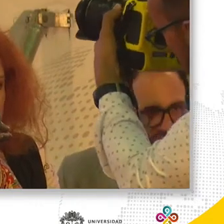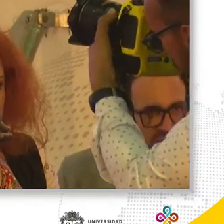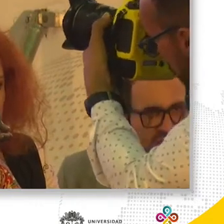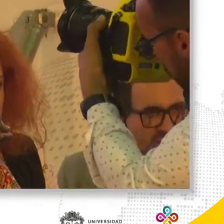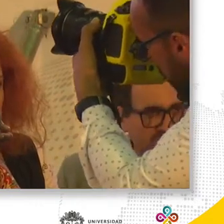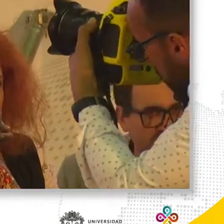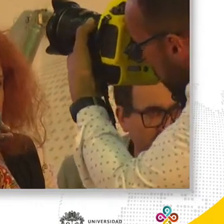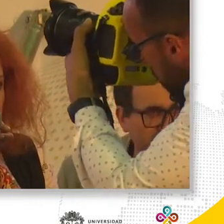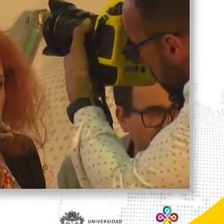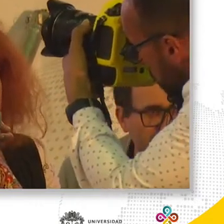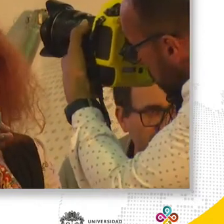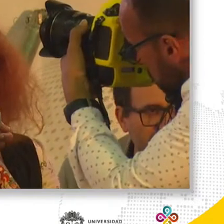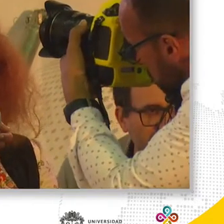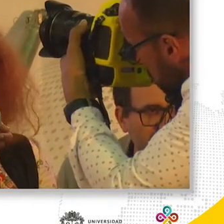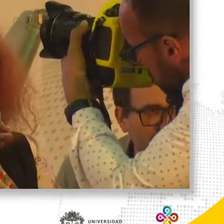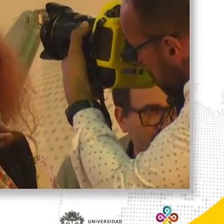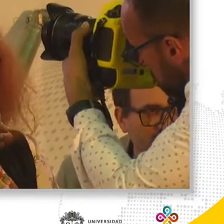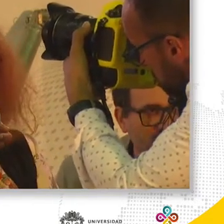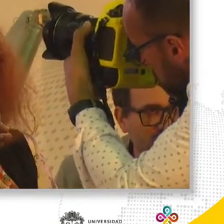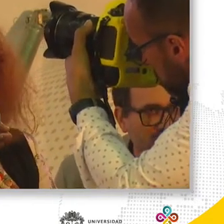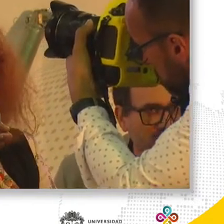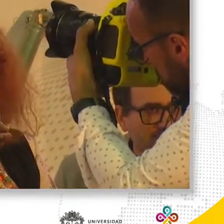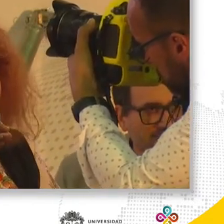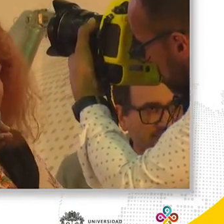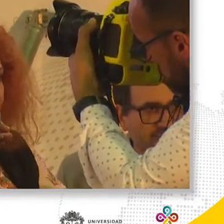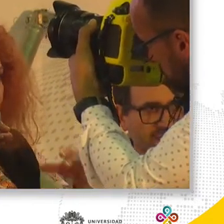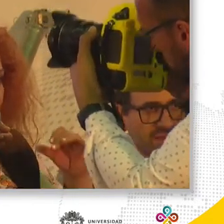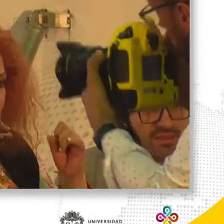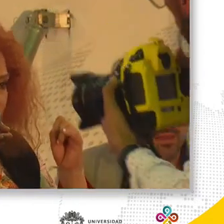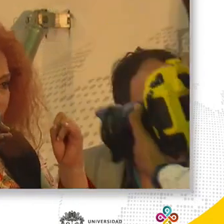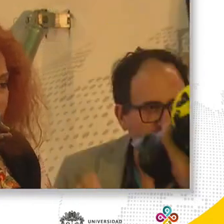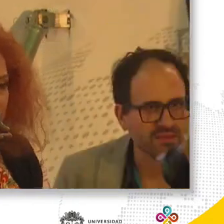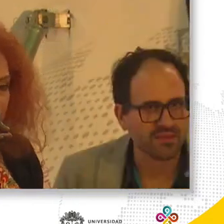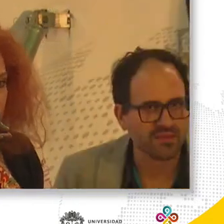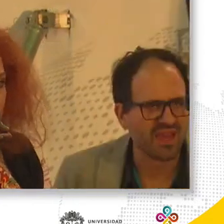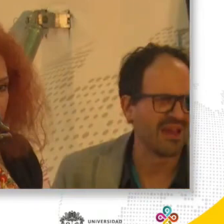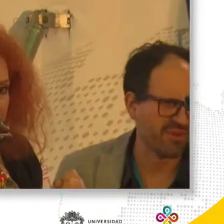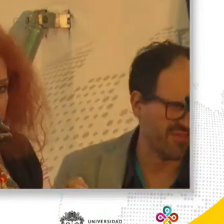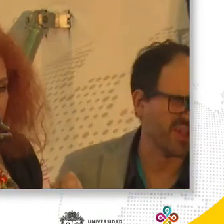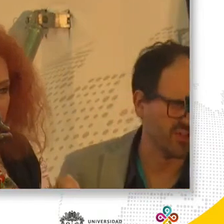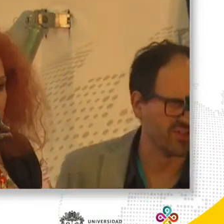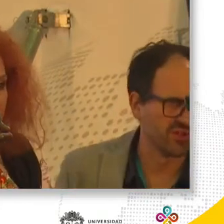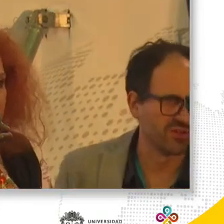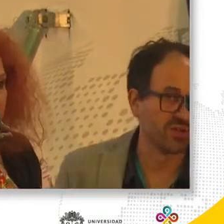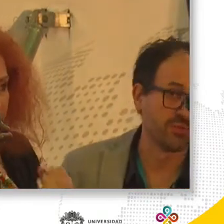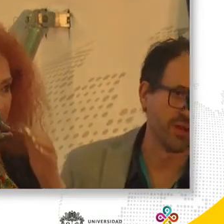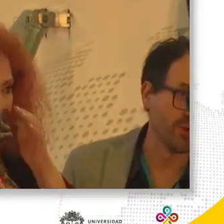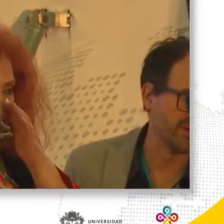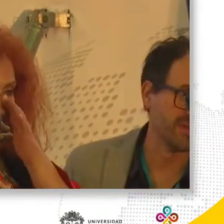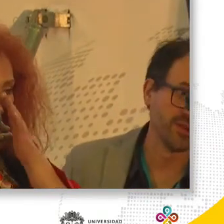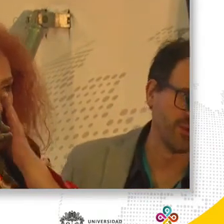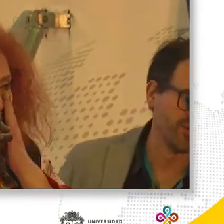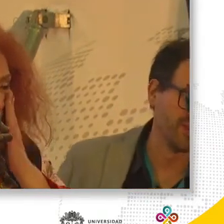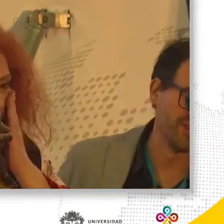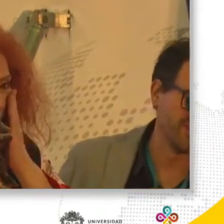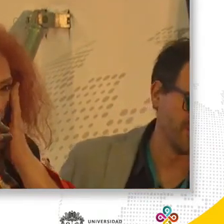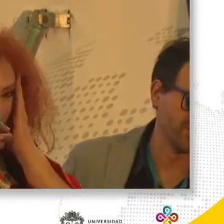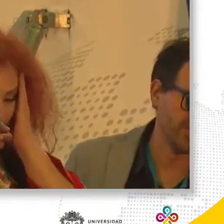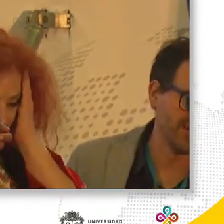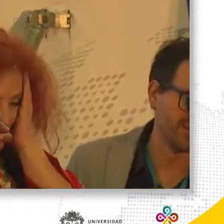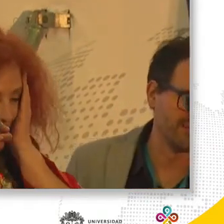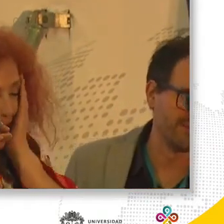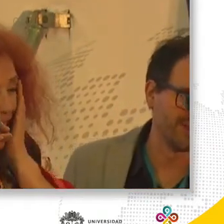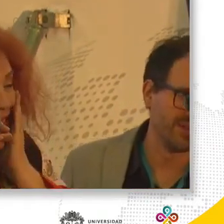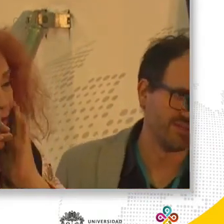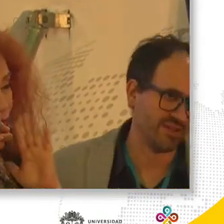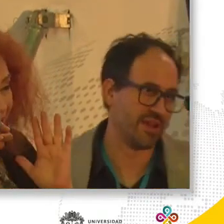de funcionarios que venían construyendo esa política de manera no participativa, por